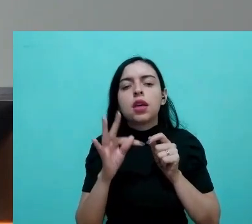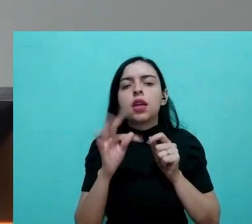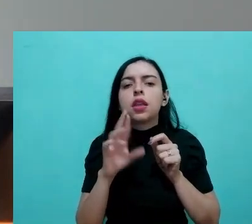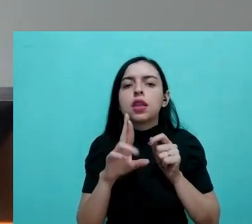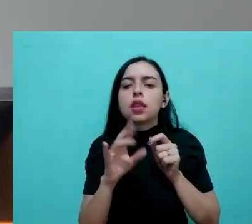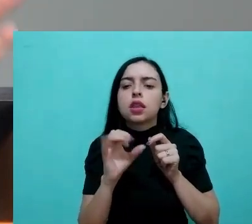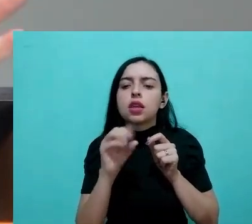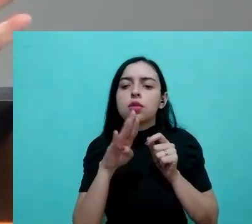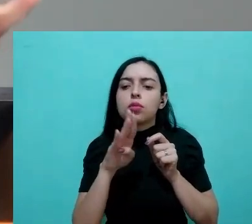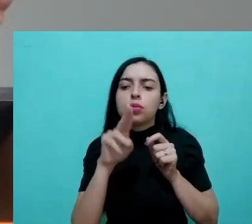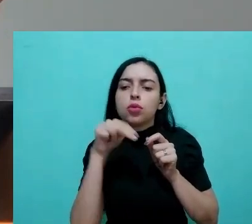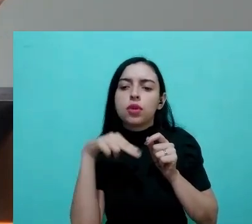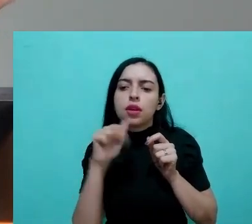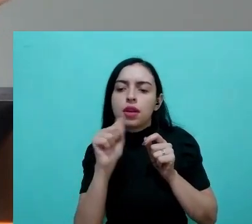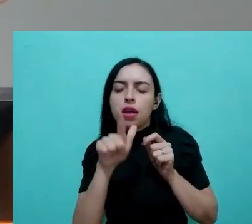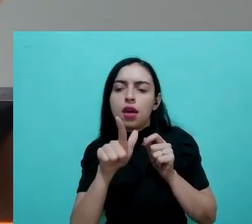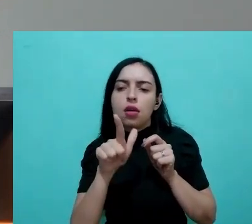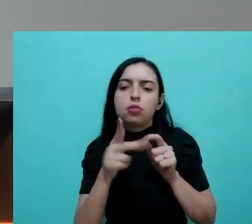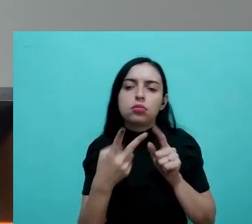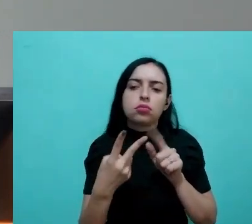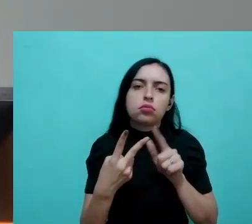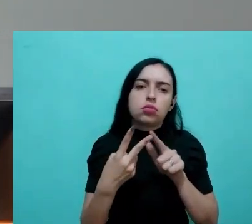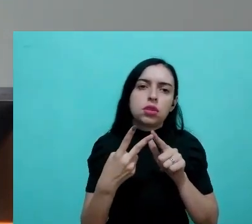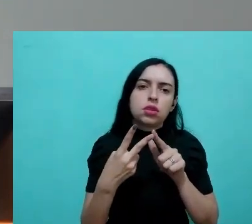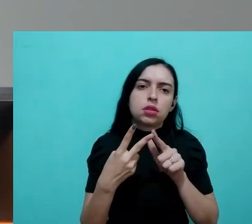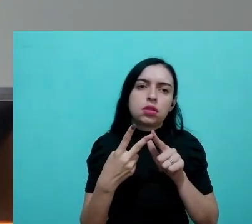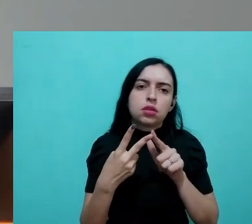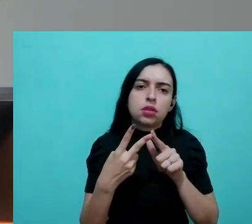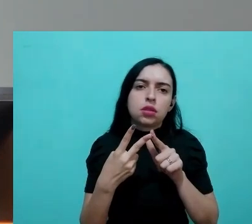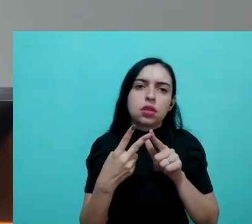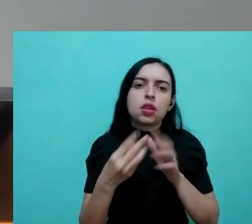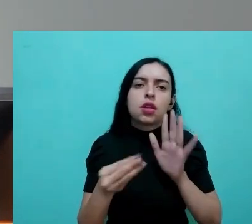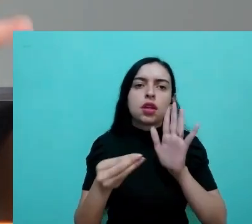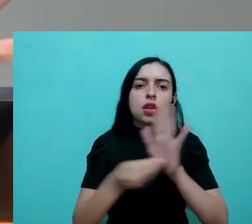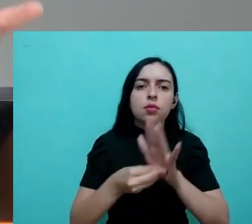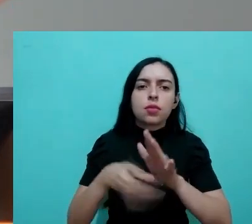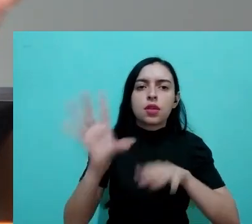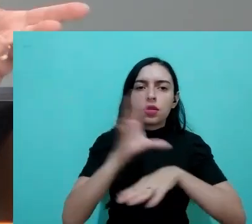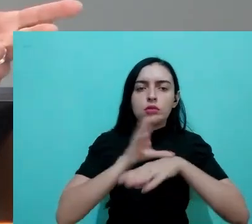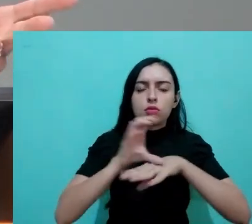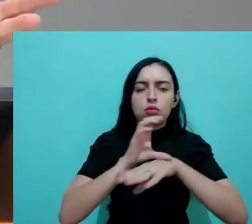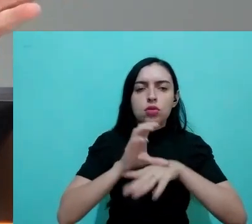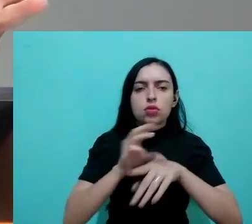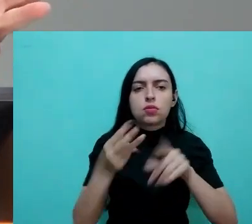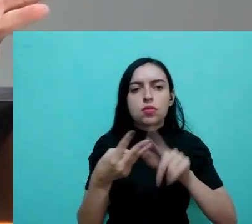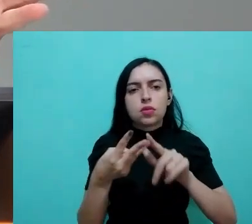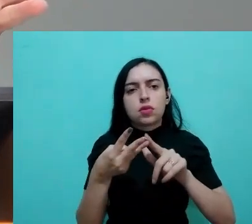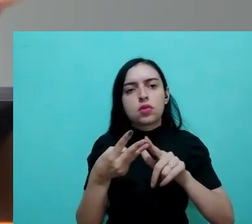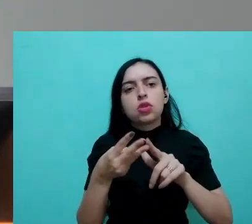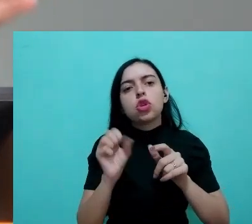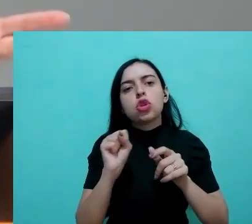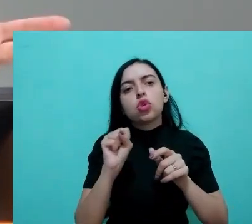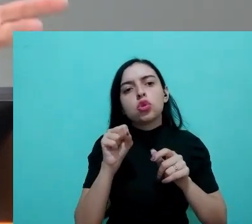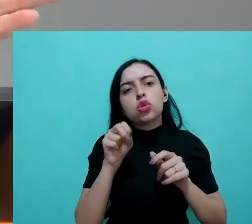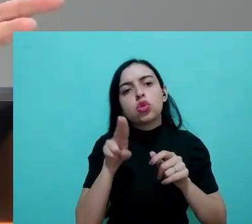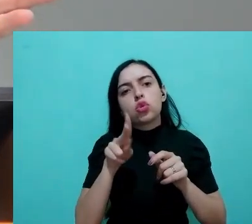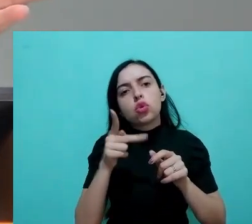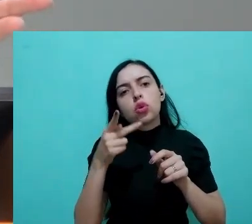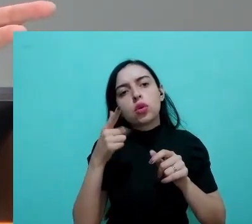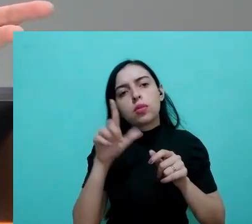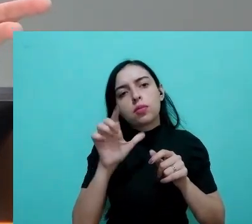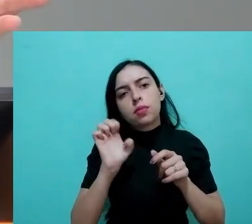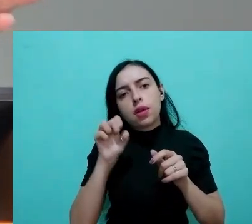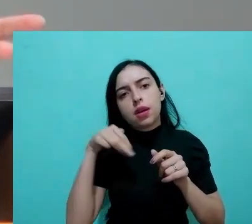constitucional, taller de propuestas para enmiendas constitucionales y suplemento de jurisdicción natural para